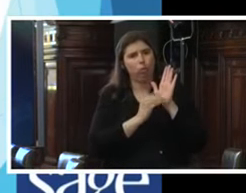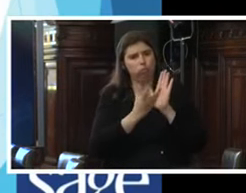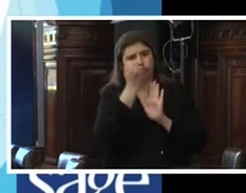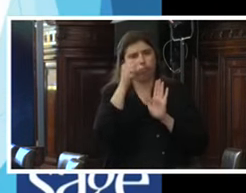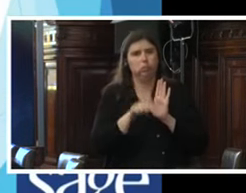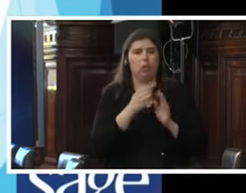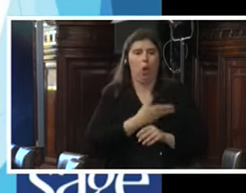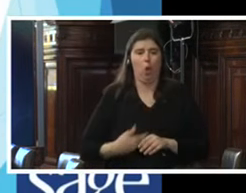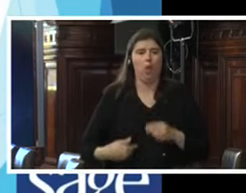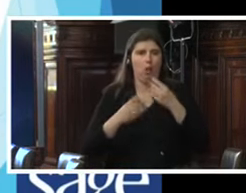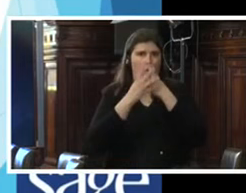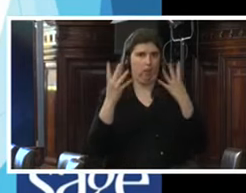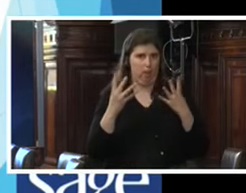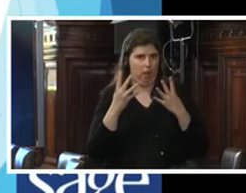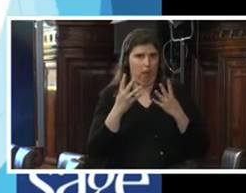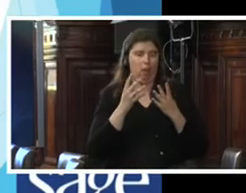el progreso